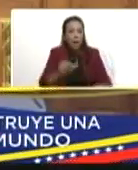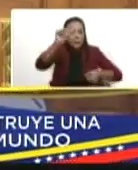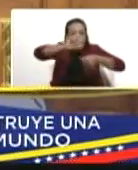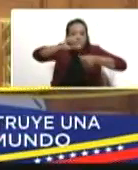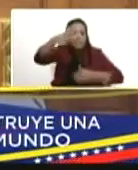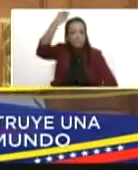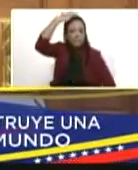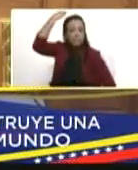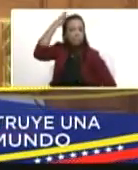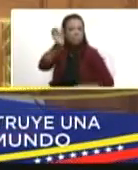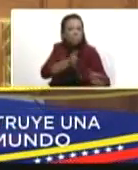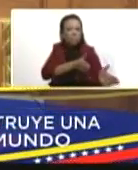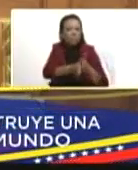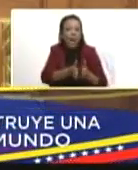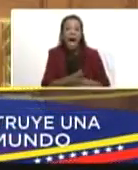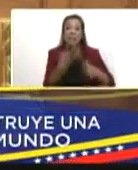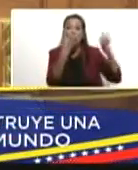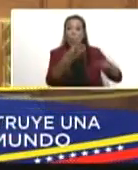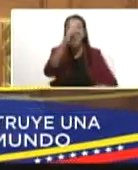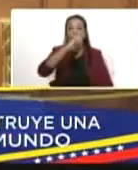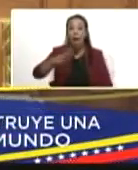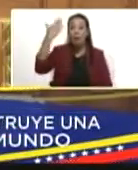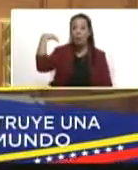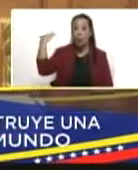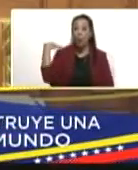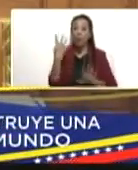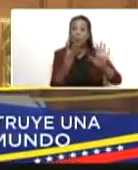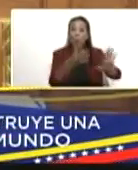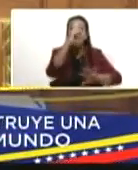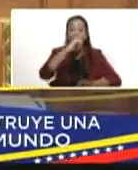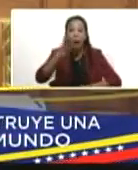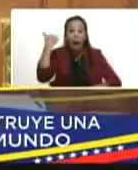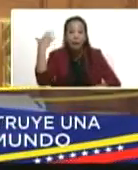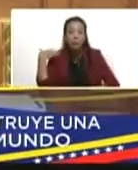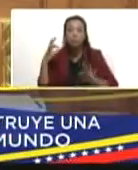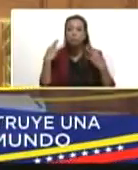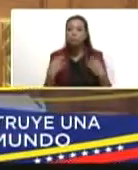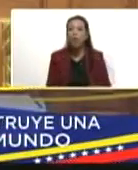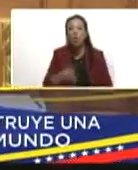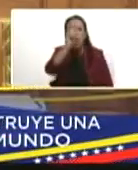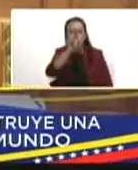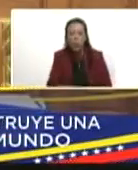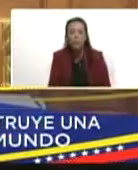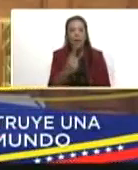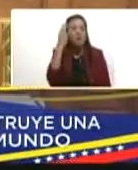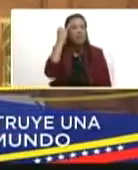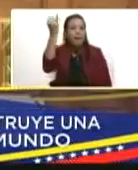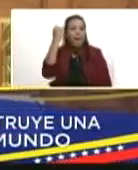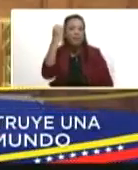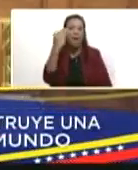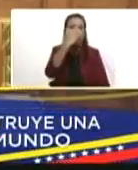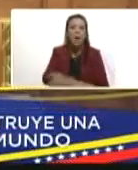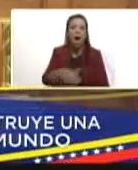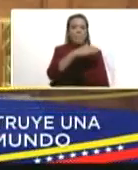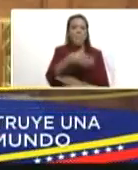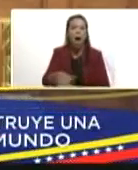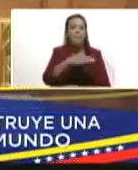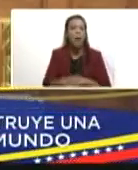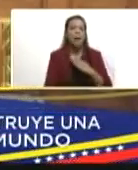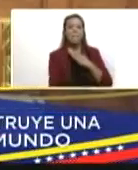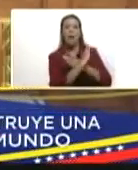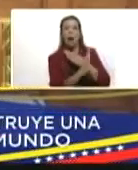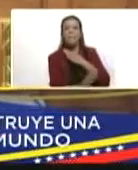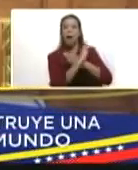sistemáticamente desde hace 9 años todos los días el imperialismo